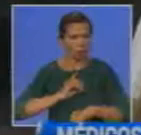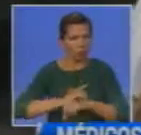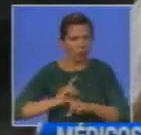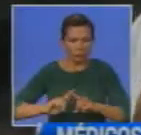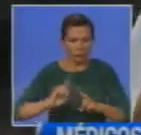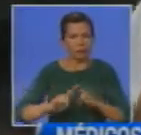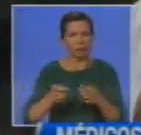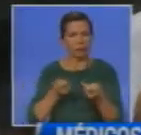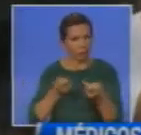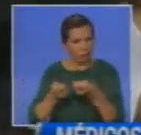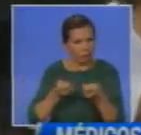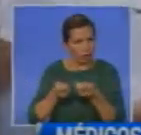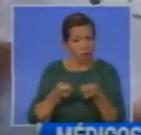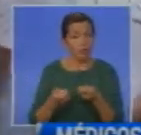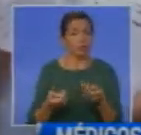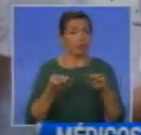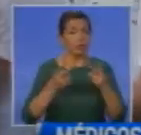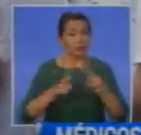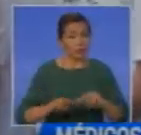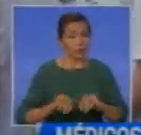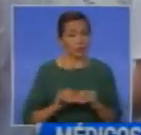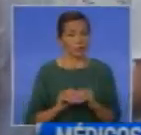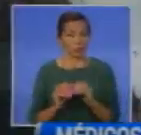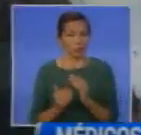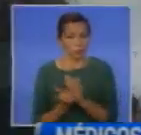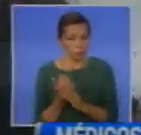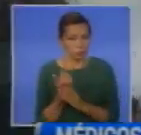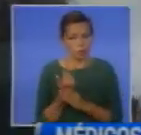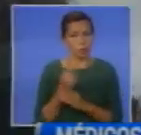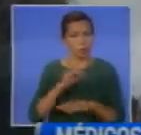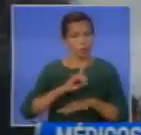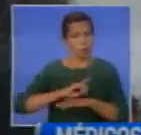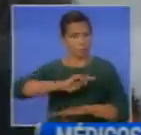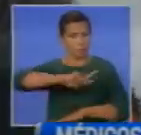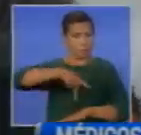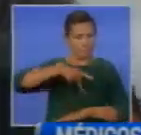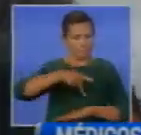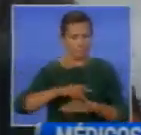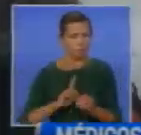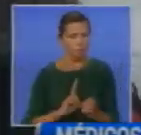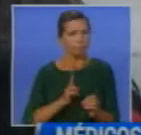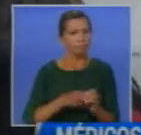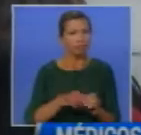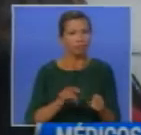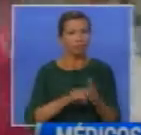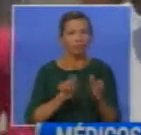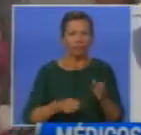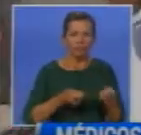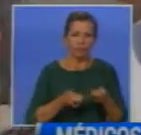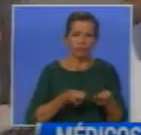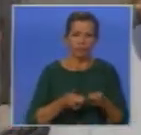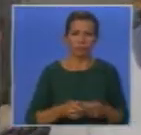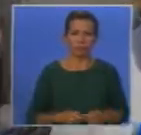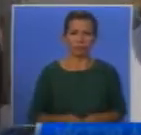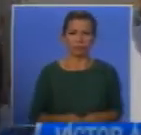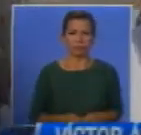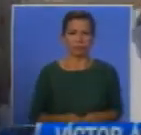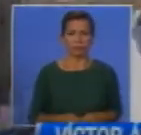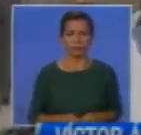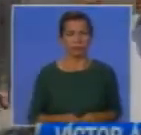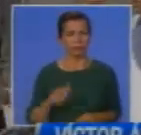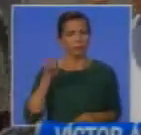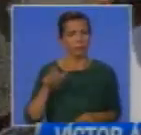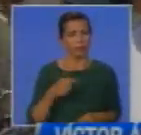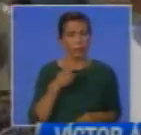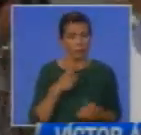sanitaria, paralelamente al establecimiento de peritos médicos especialistas en la Fiscalía. Hemos llegado ya a un acuerdo en